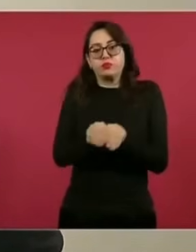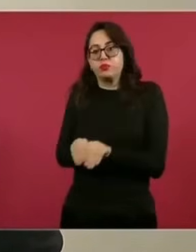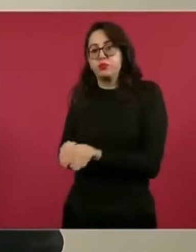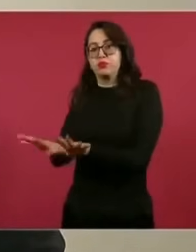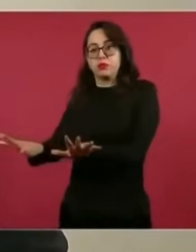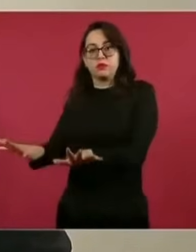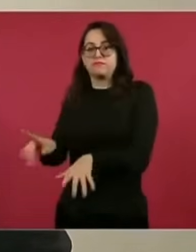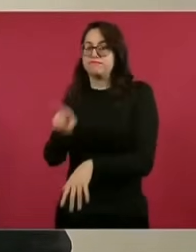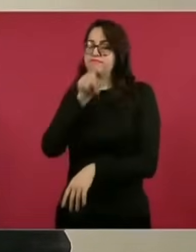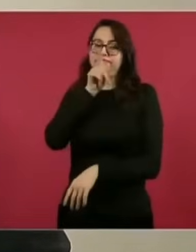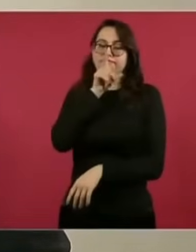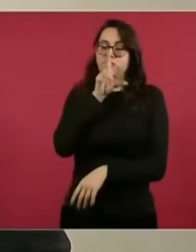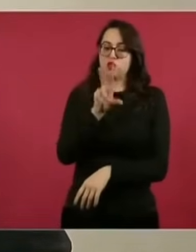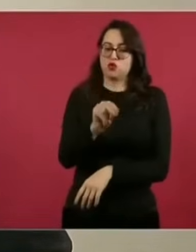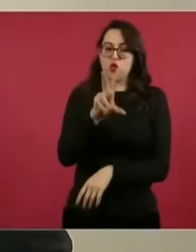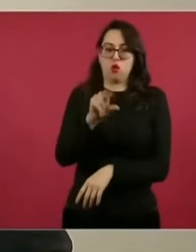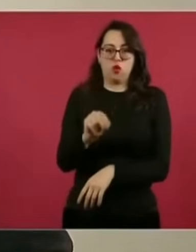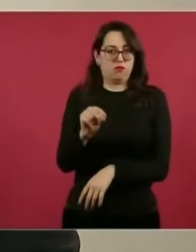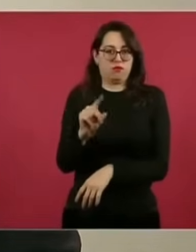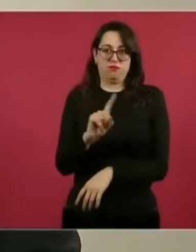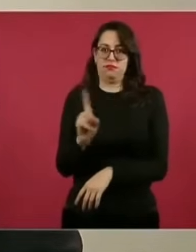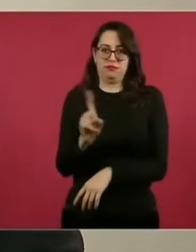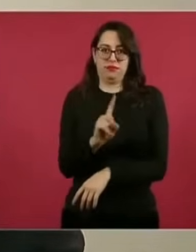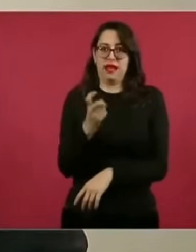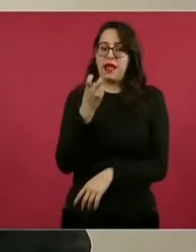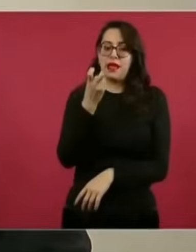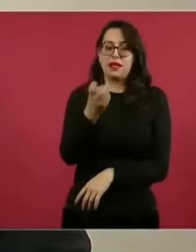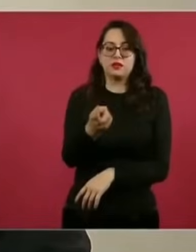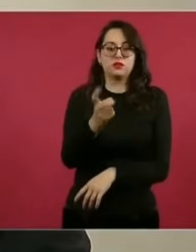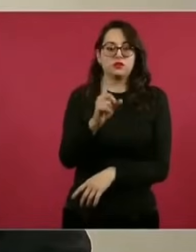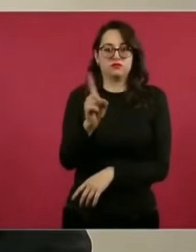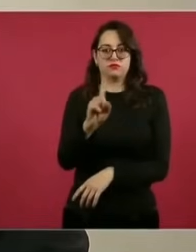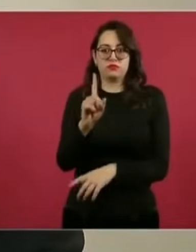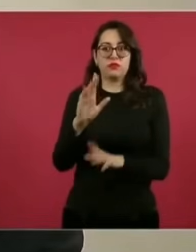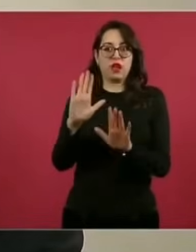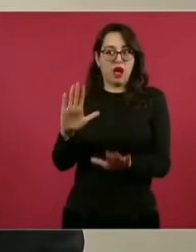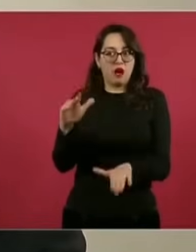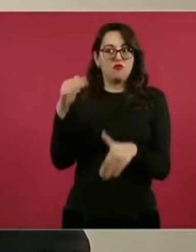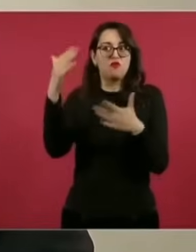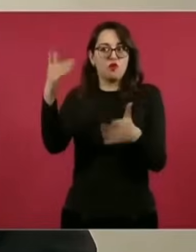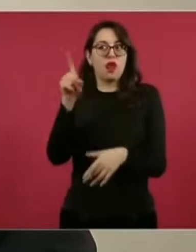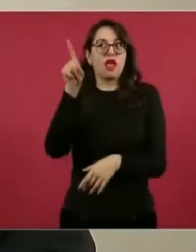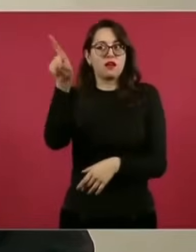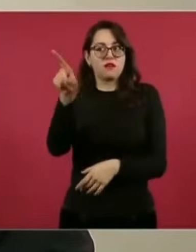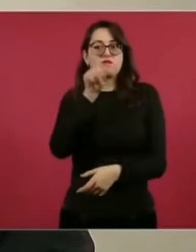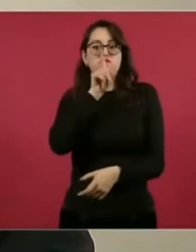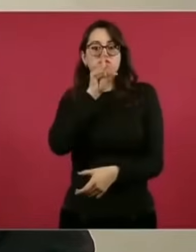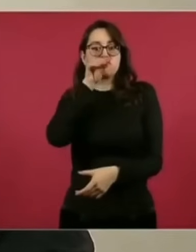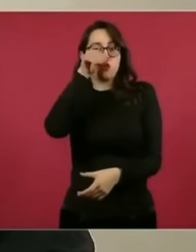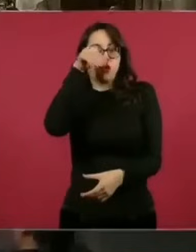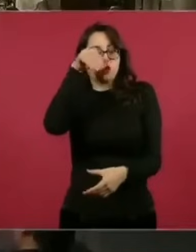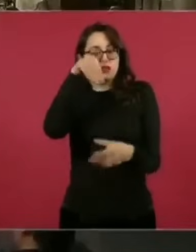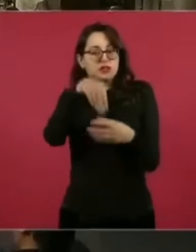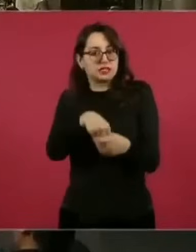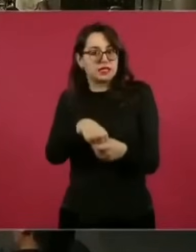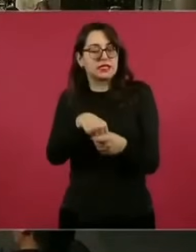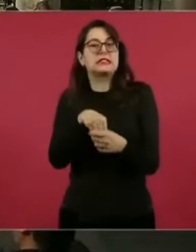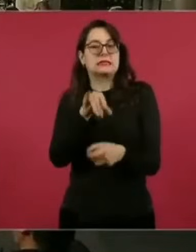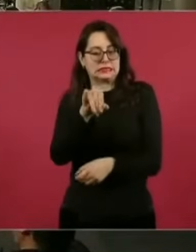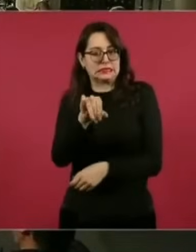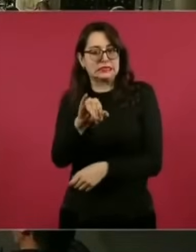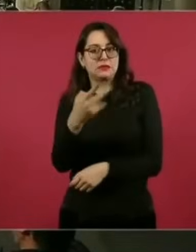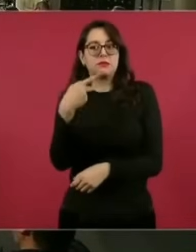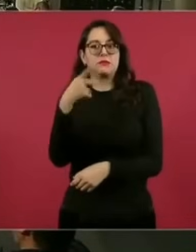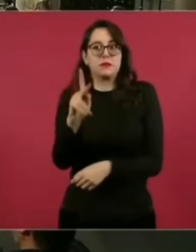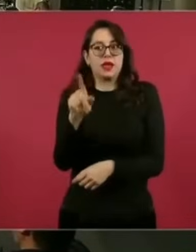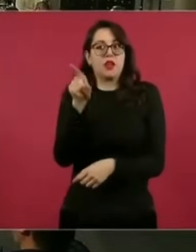ilegal desde fuera del sistema, utilizando una contraseña y un usuario, pero es una extracción ilegal. O sea, sí se trata